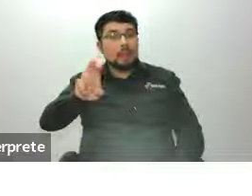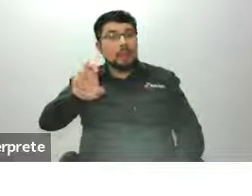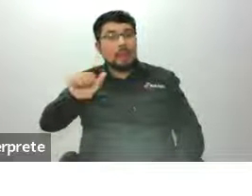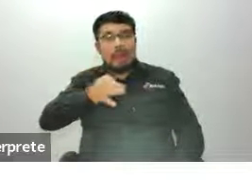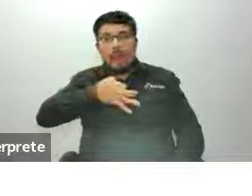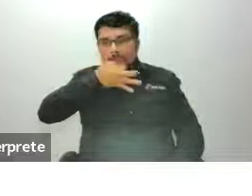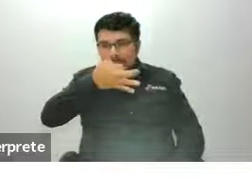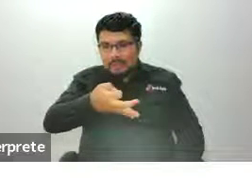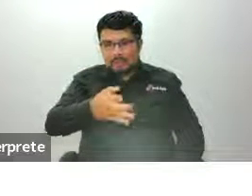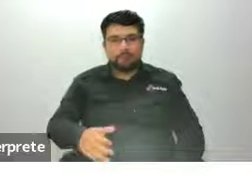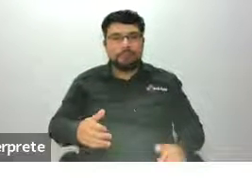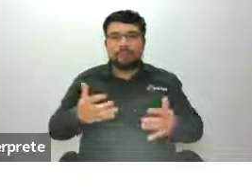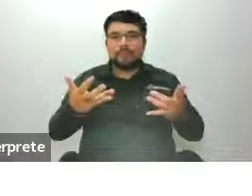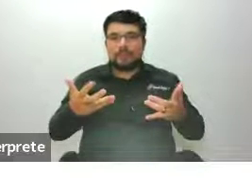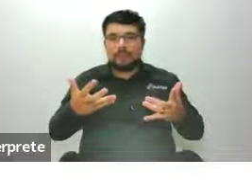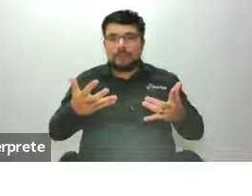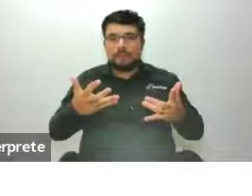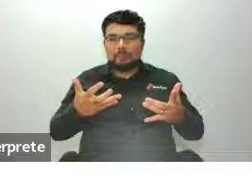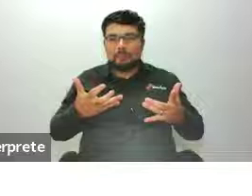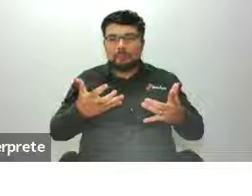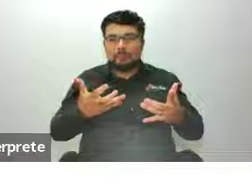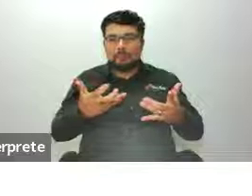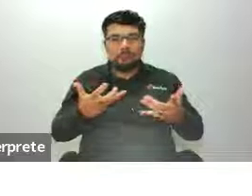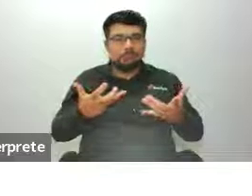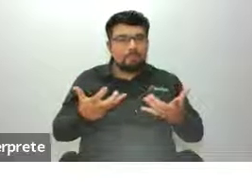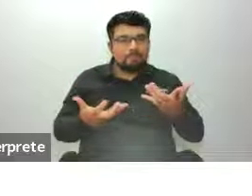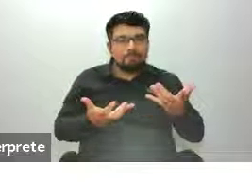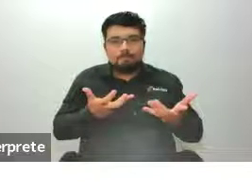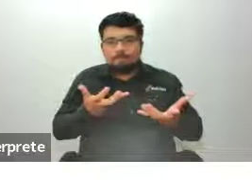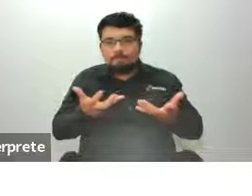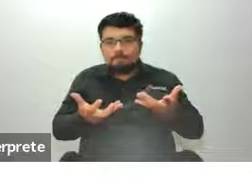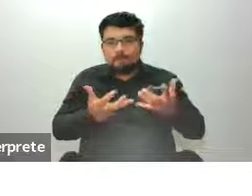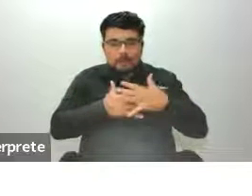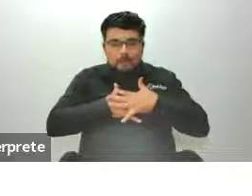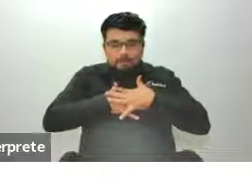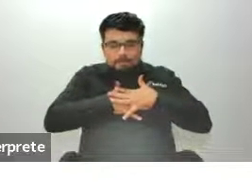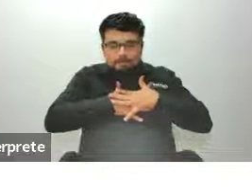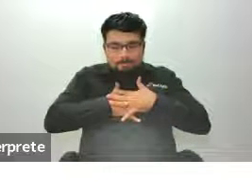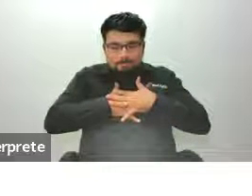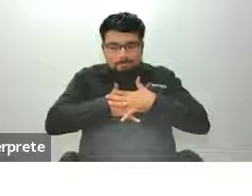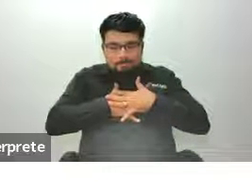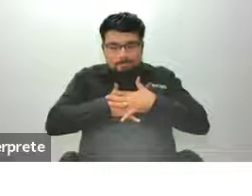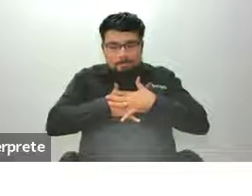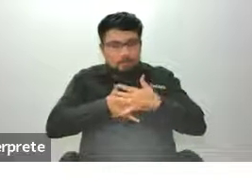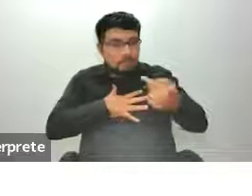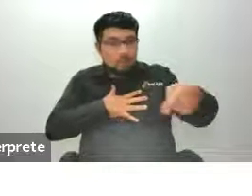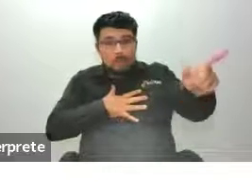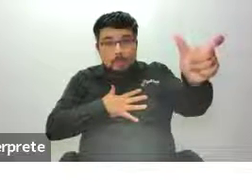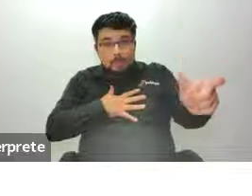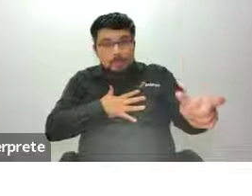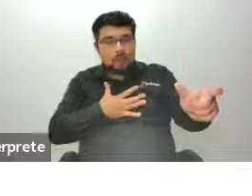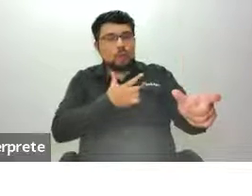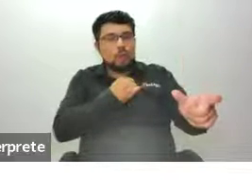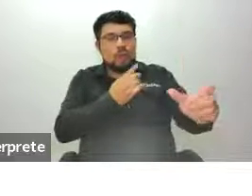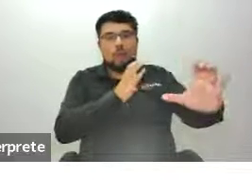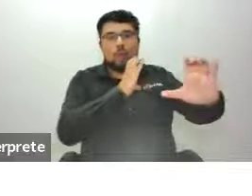aquella intención por interactuar con otros, ¿no? Hay una